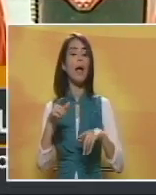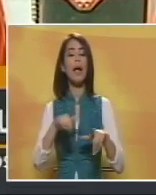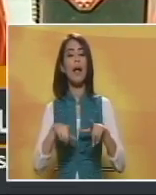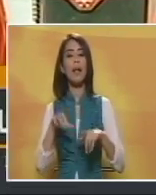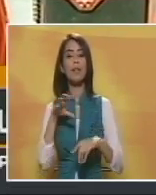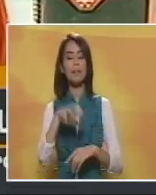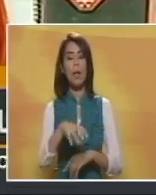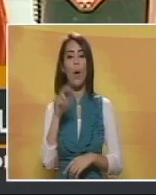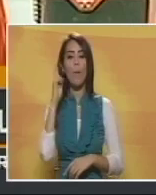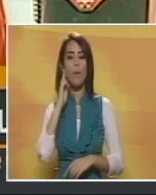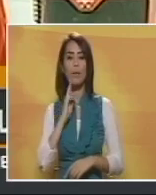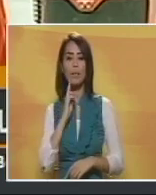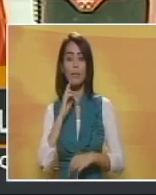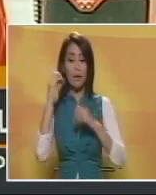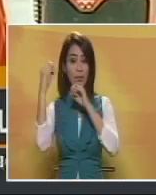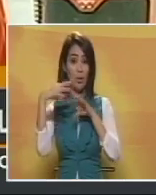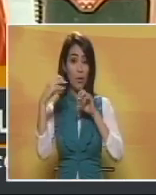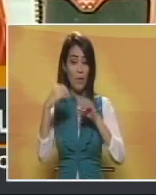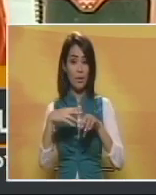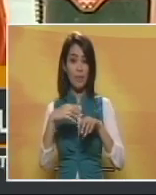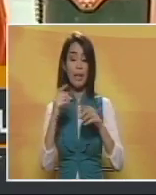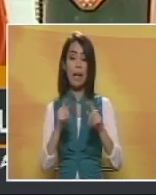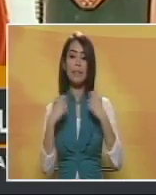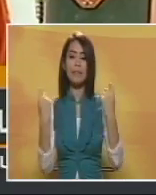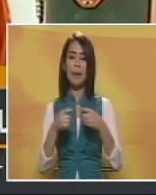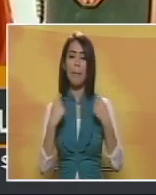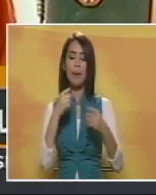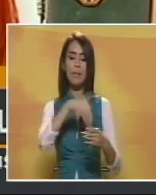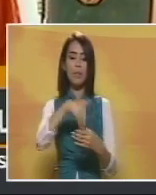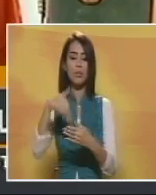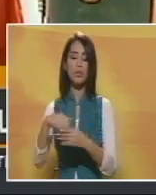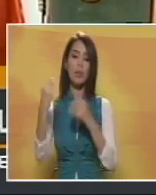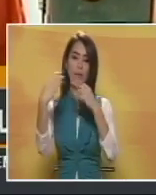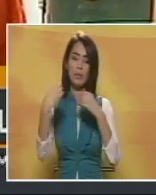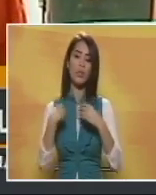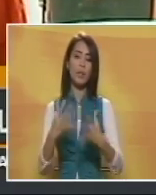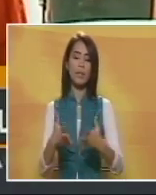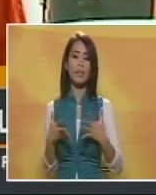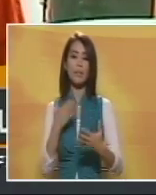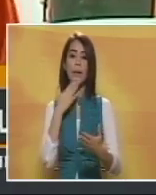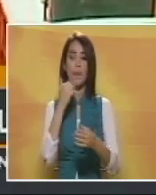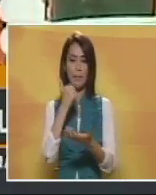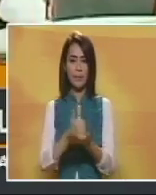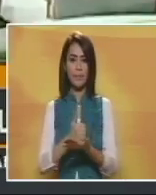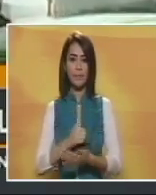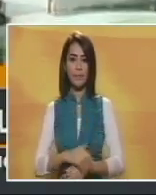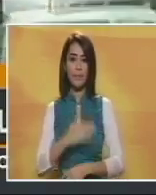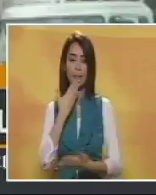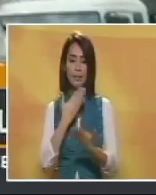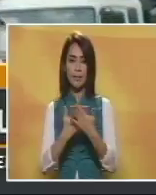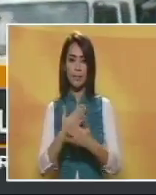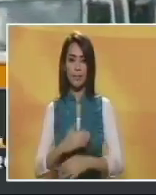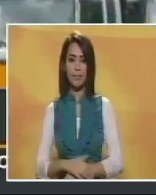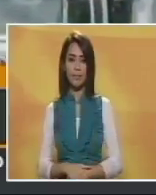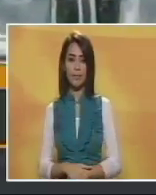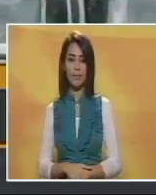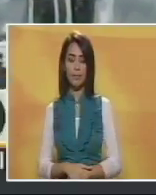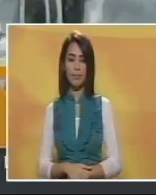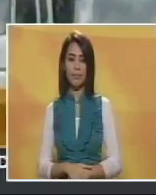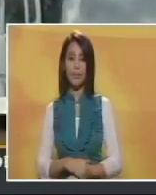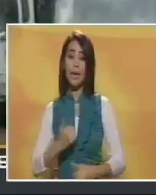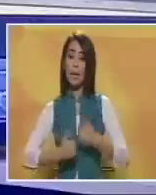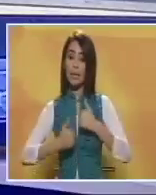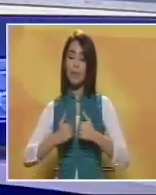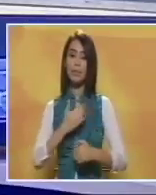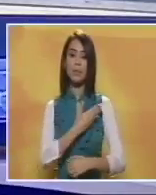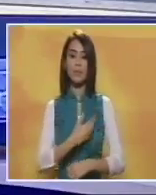que Dios nos bendiga en esta campaña electoral y que nos dé la bendición de la victoria. Amén. Gracias. Ahora el candidato presidencial para